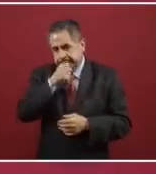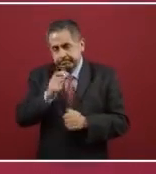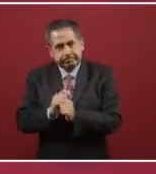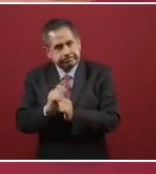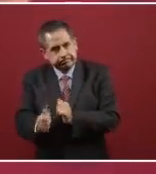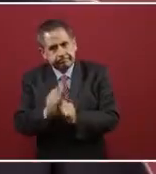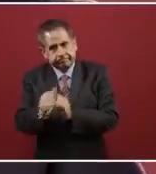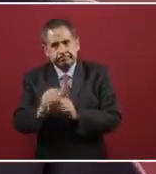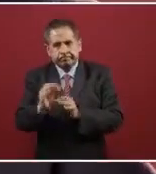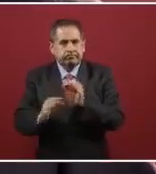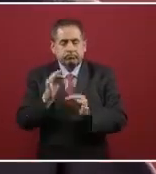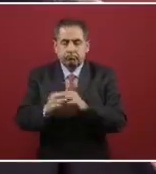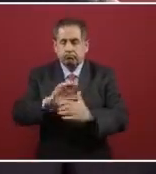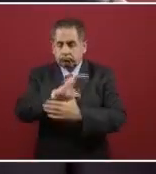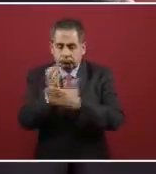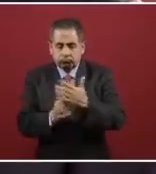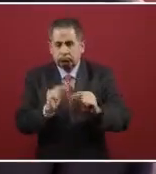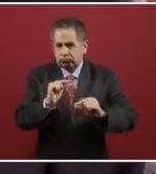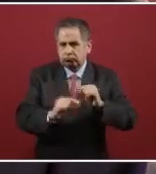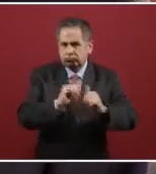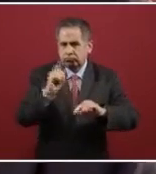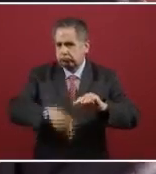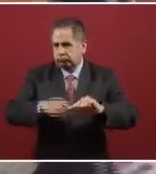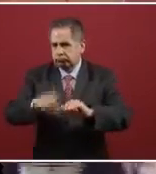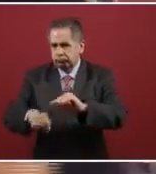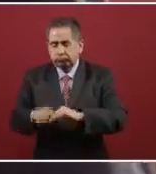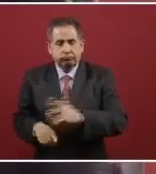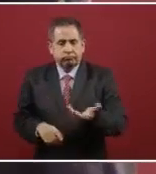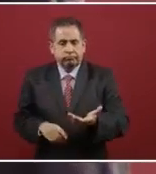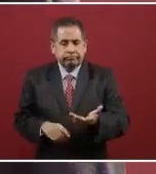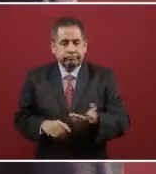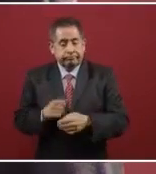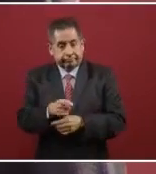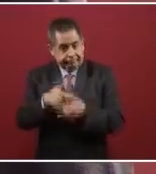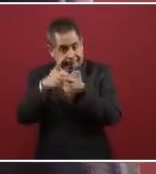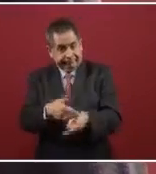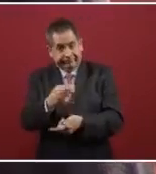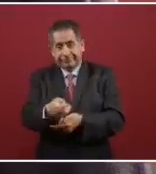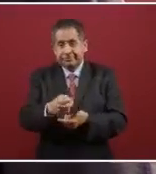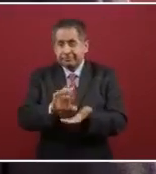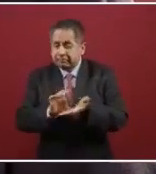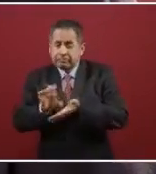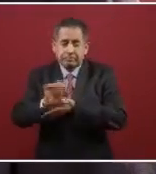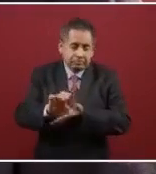que tenemos que ir finiquitando poco a poco, pero no podemos dejar eso.